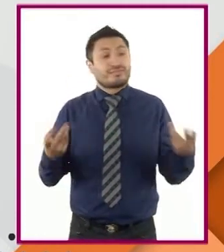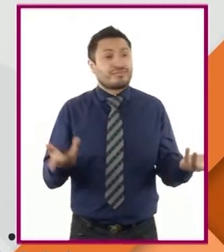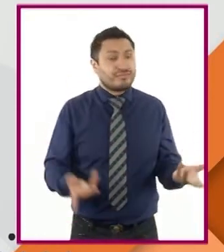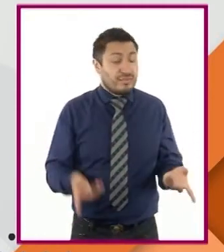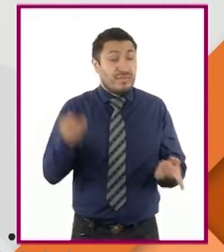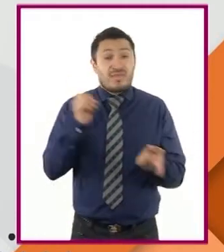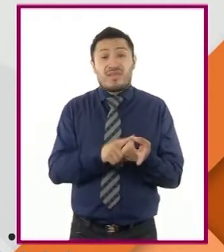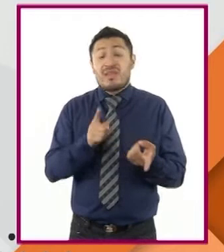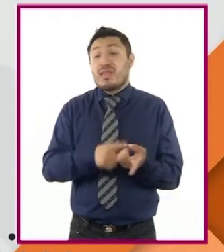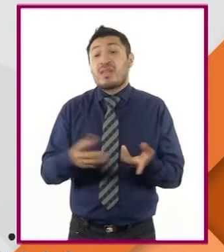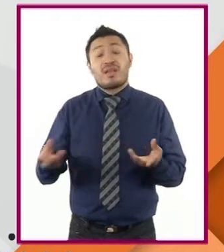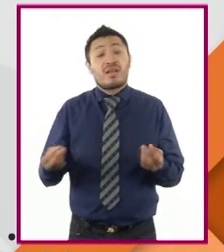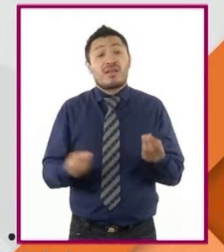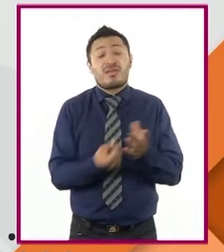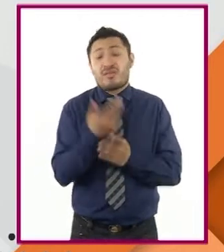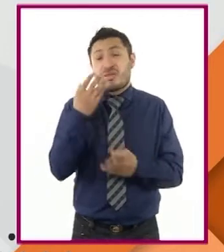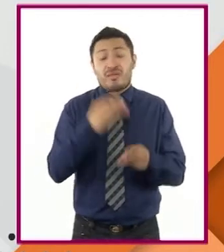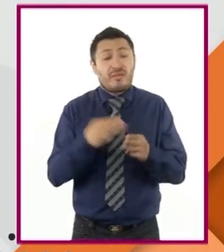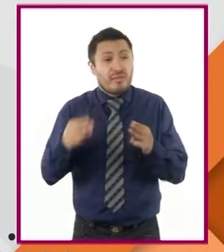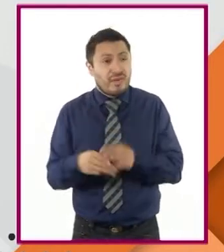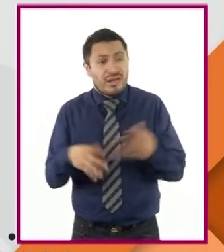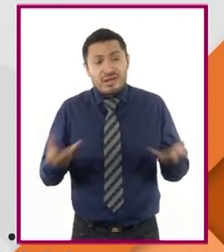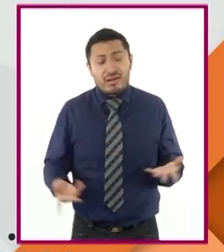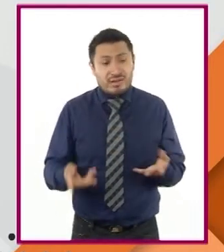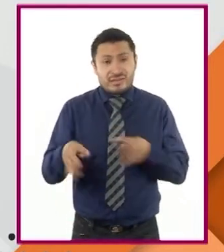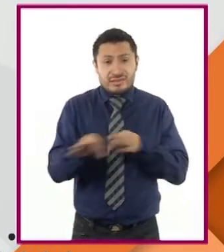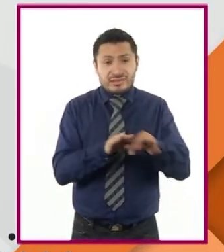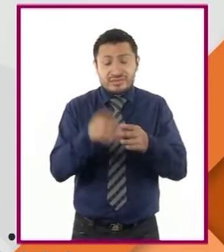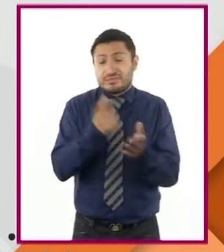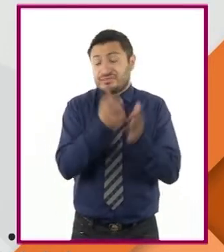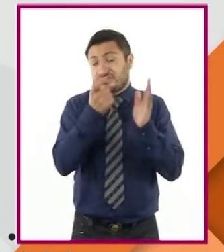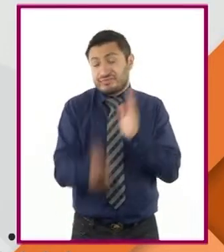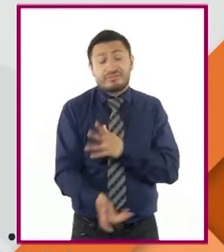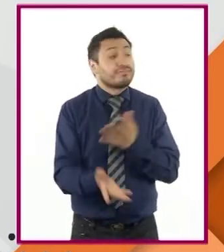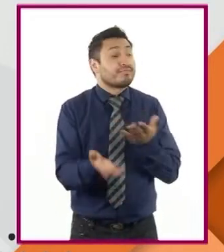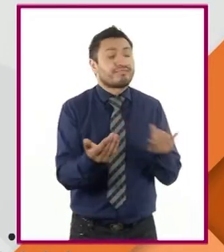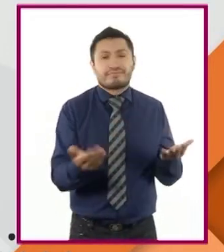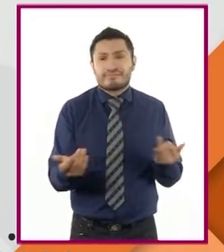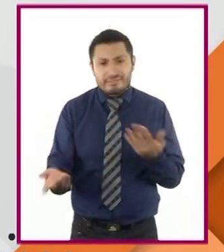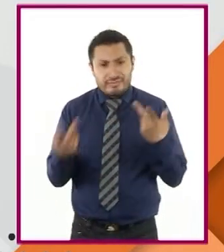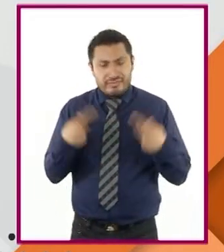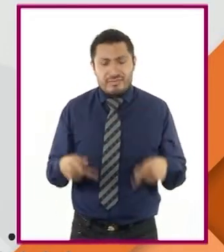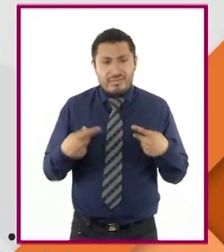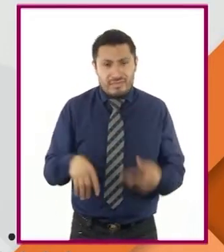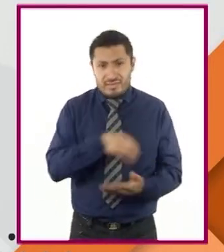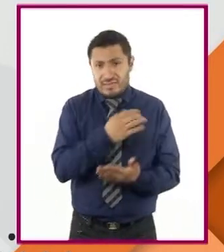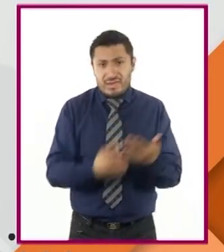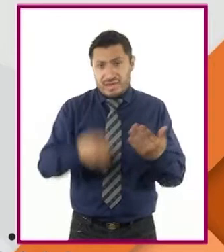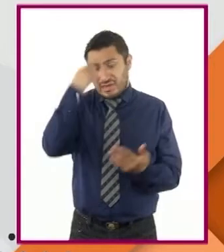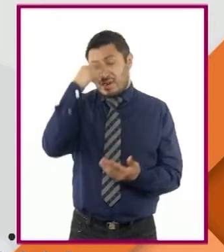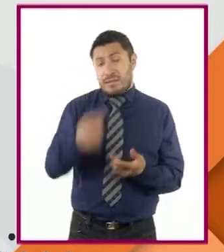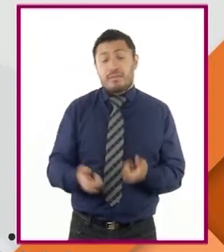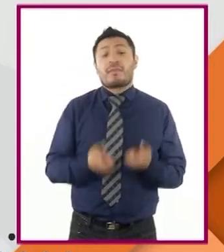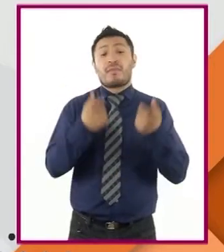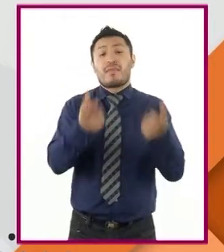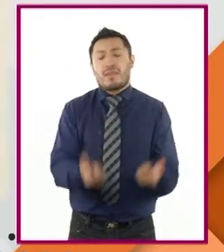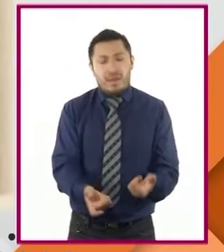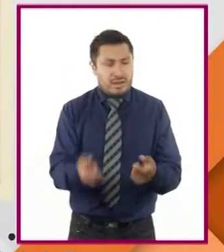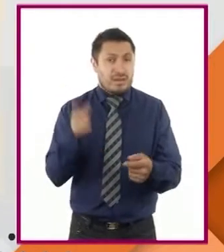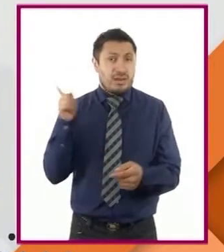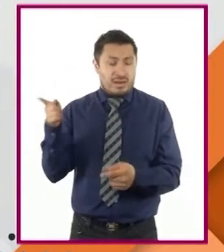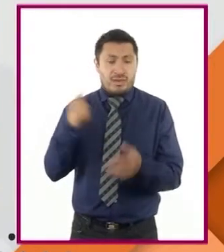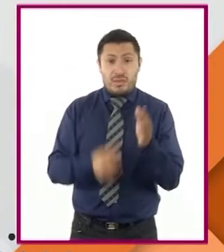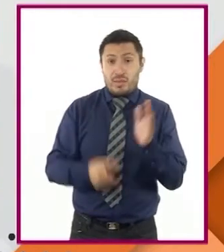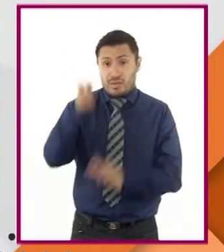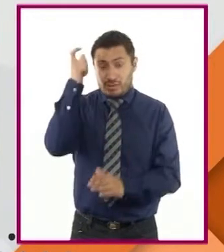conseguir materias primas y mano de obra más barata que permitiera el incremento de las ganancias de los capitalistas.